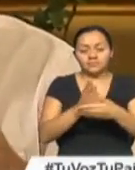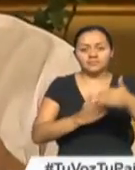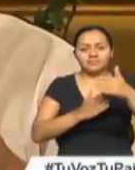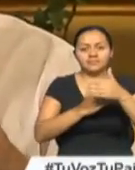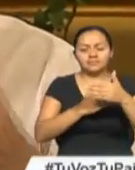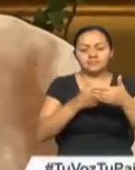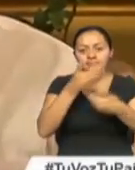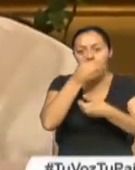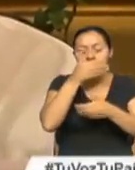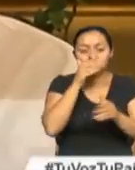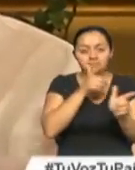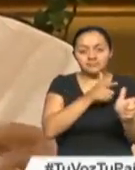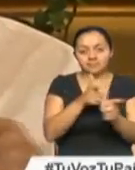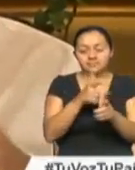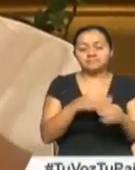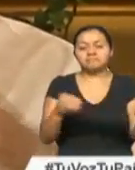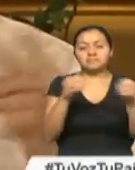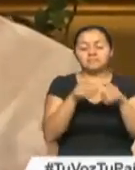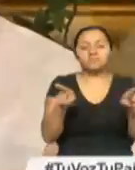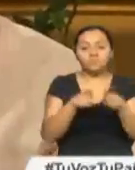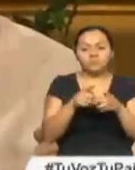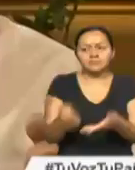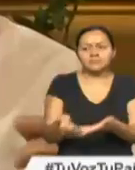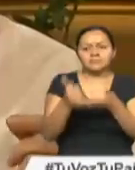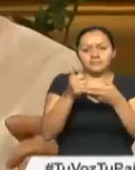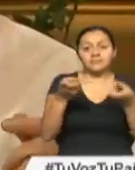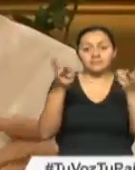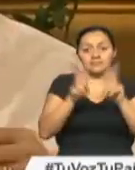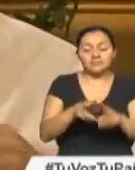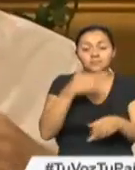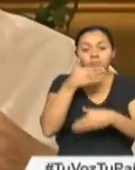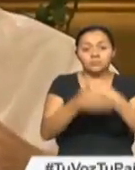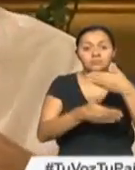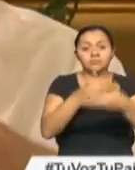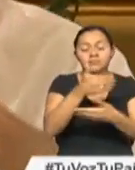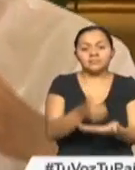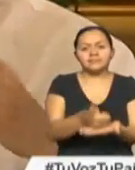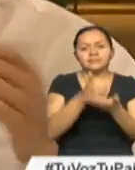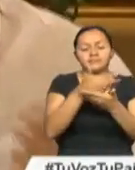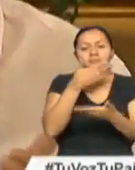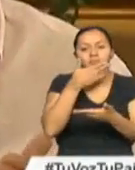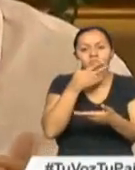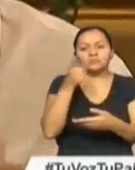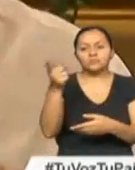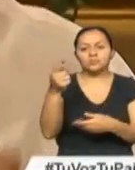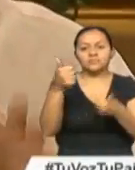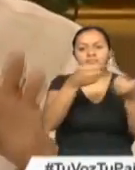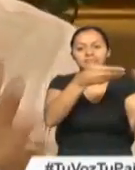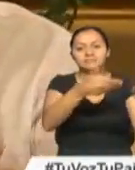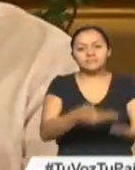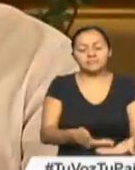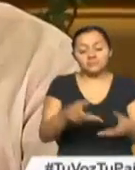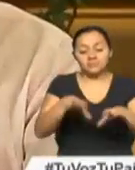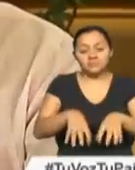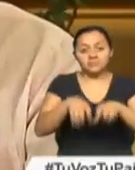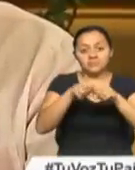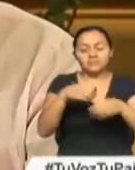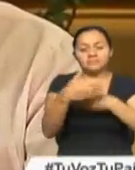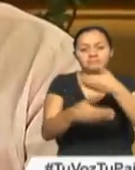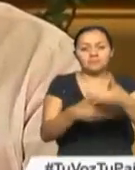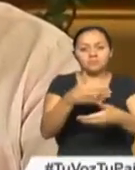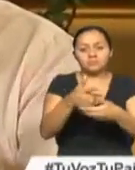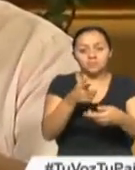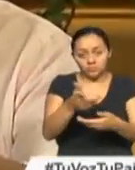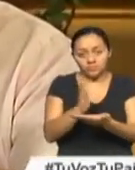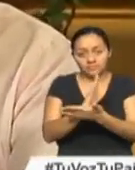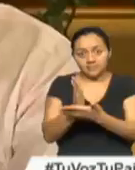FARC, sino que ahora nos está apoyando y también es anfitrión del proceso de paz